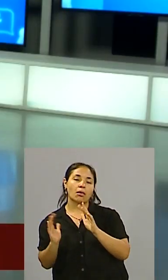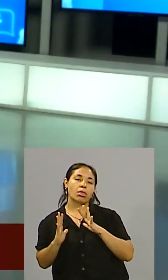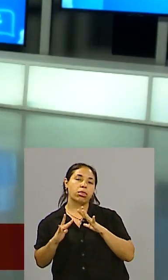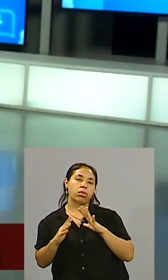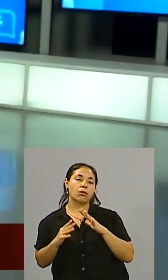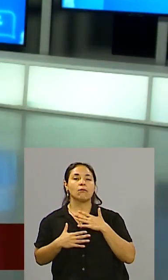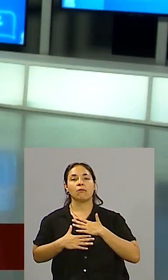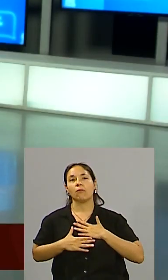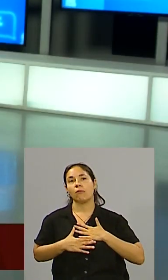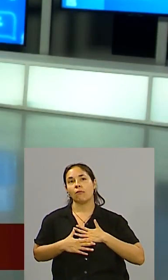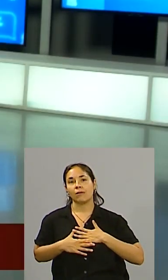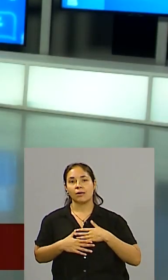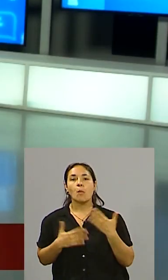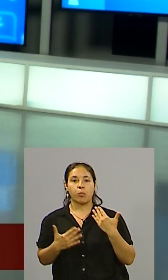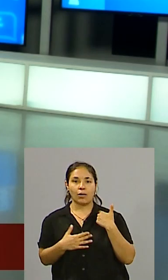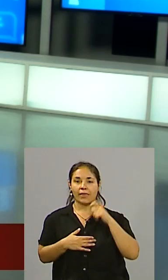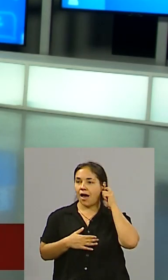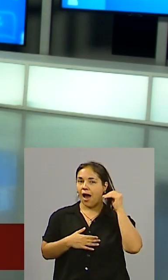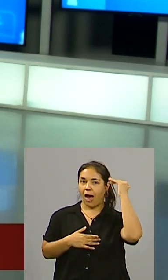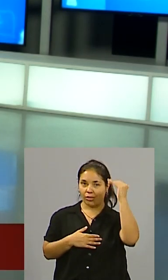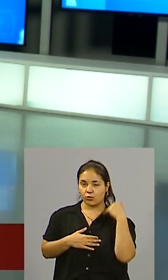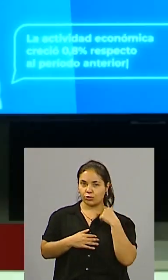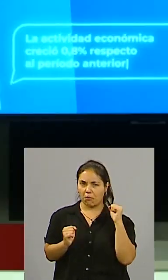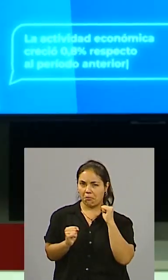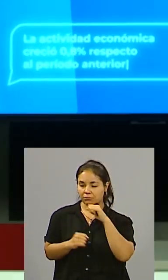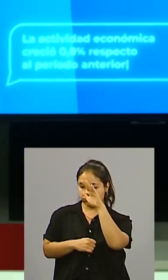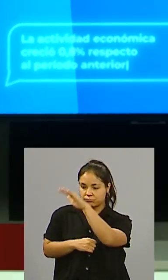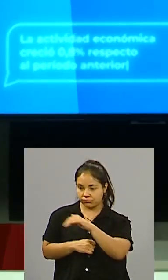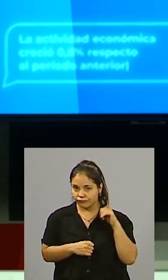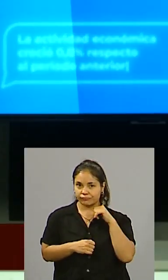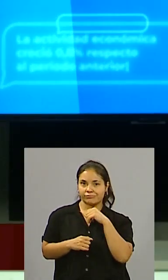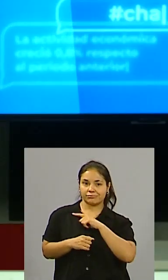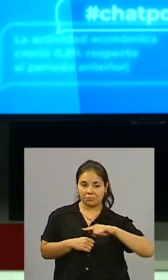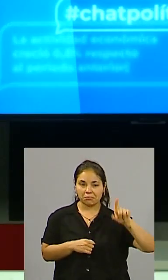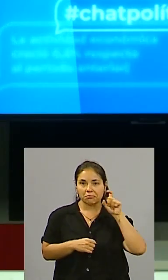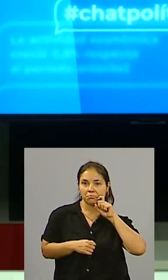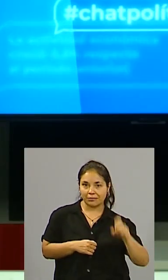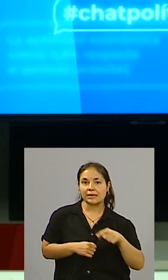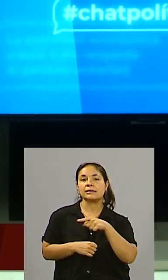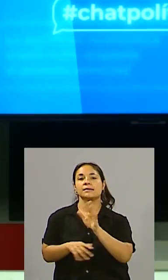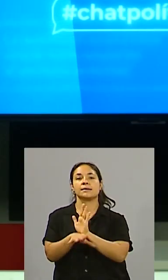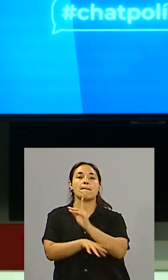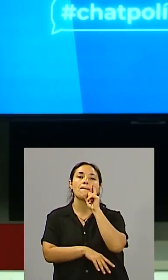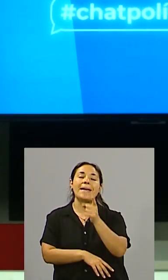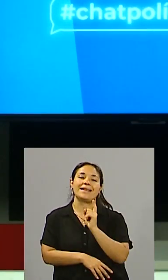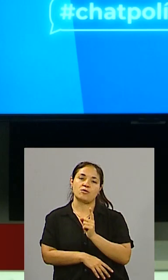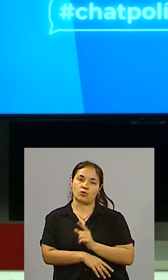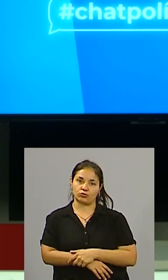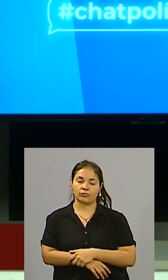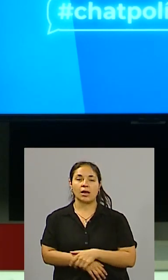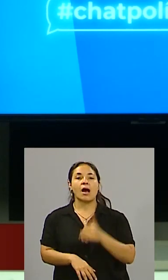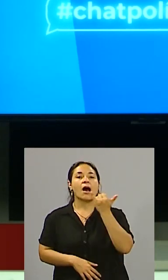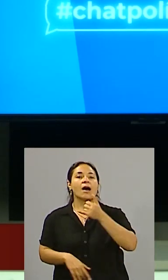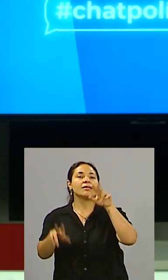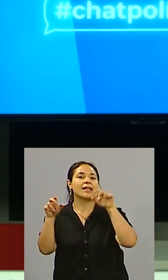en condiciones de ser utilizada por estos adultos, bueno, tenemos un riesgo latente. La discusión se genera a nivel nacional, digo esto de la